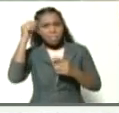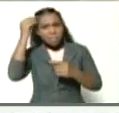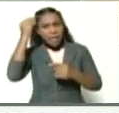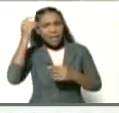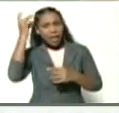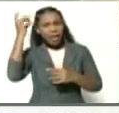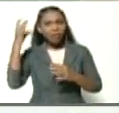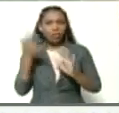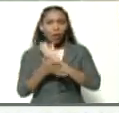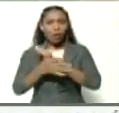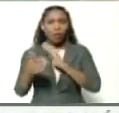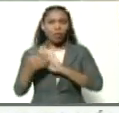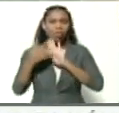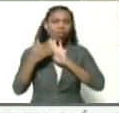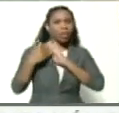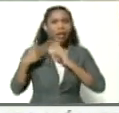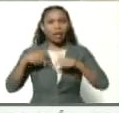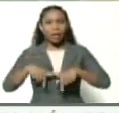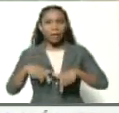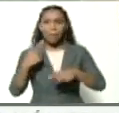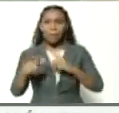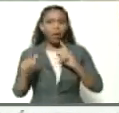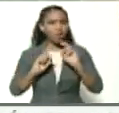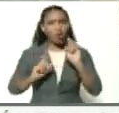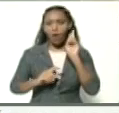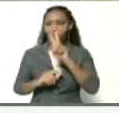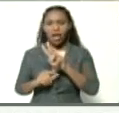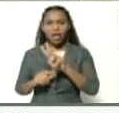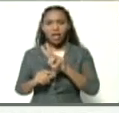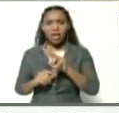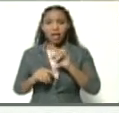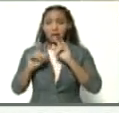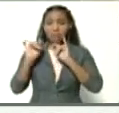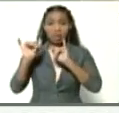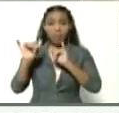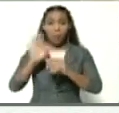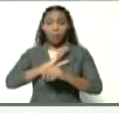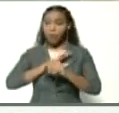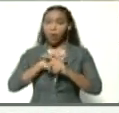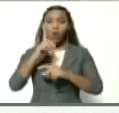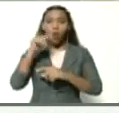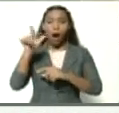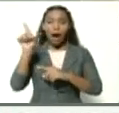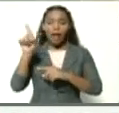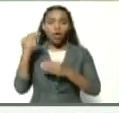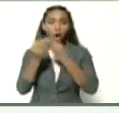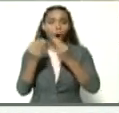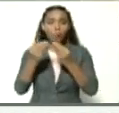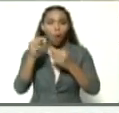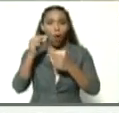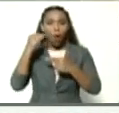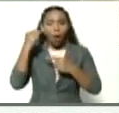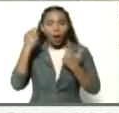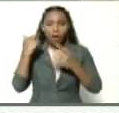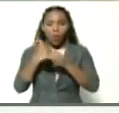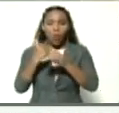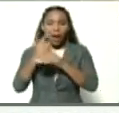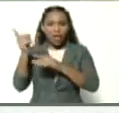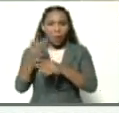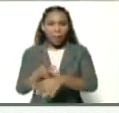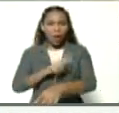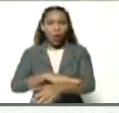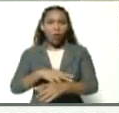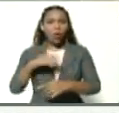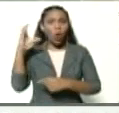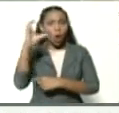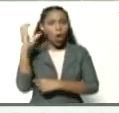permanentemente, pero no ven, no se ven la viga en su ojo, la viga del Brasil, la viga de Colombia,